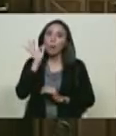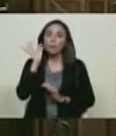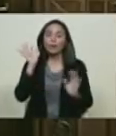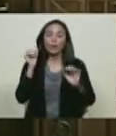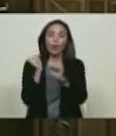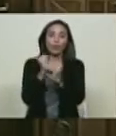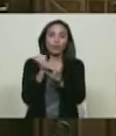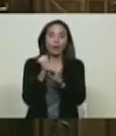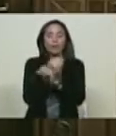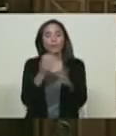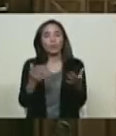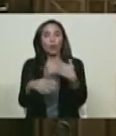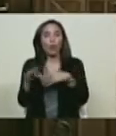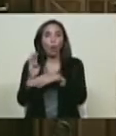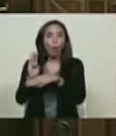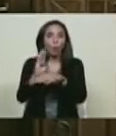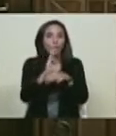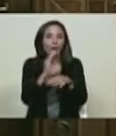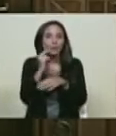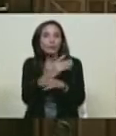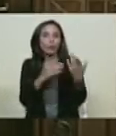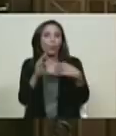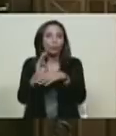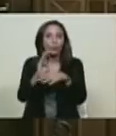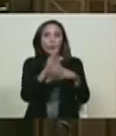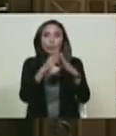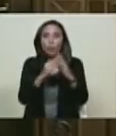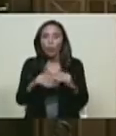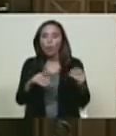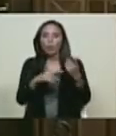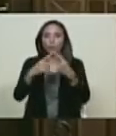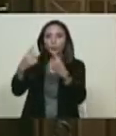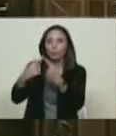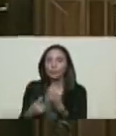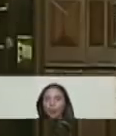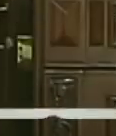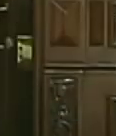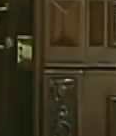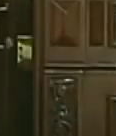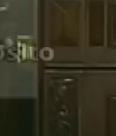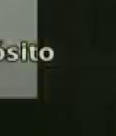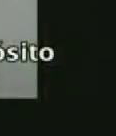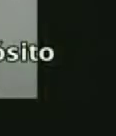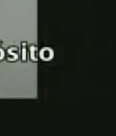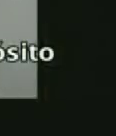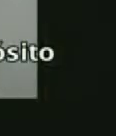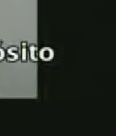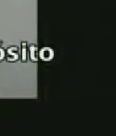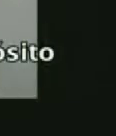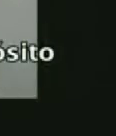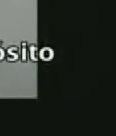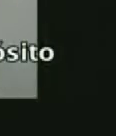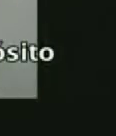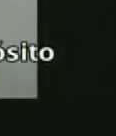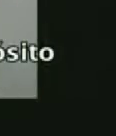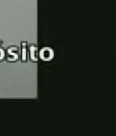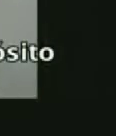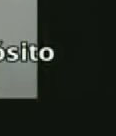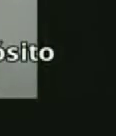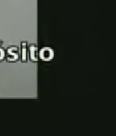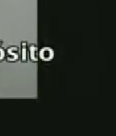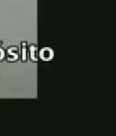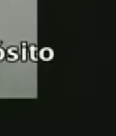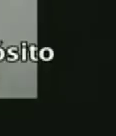de cuidar y extraer al terrorista de territorio nacional. Adelante. Mi nombre es Ángela Espósito